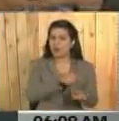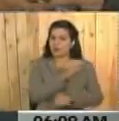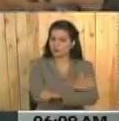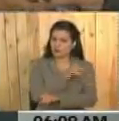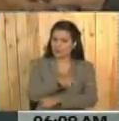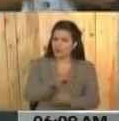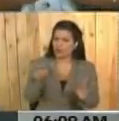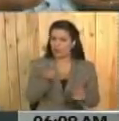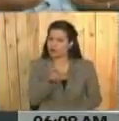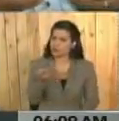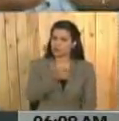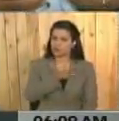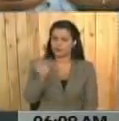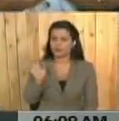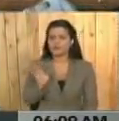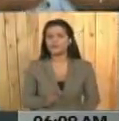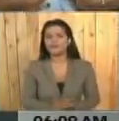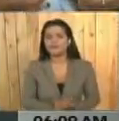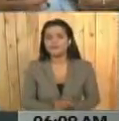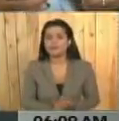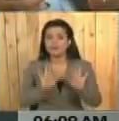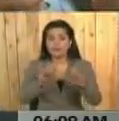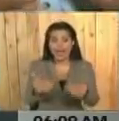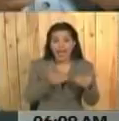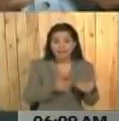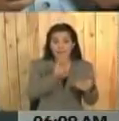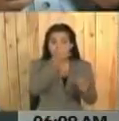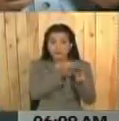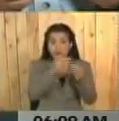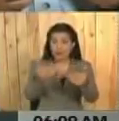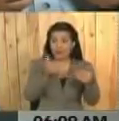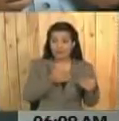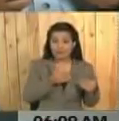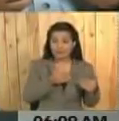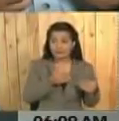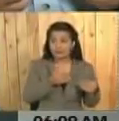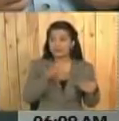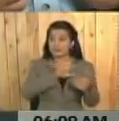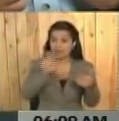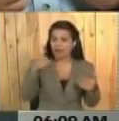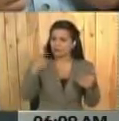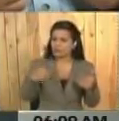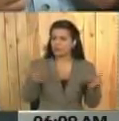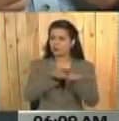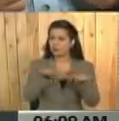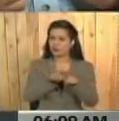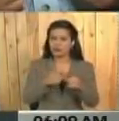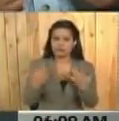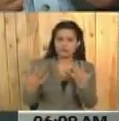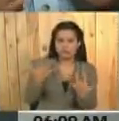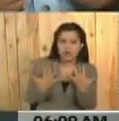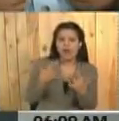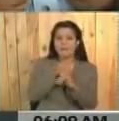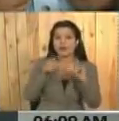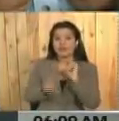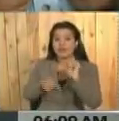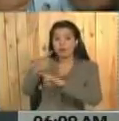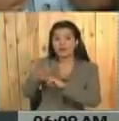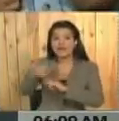también previo al primero de septiembre había yo puedo hablar hasta de incertidumbre pero luego nos tocó ir a a